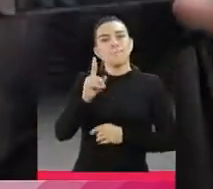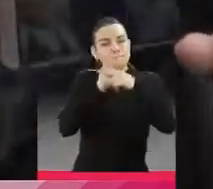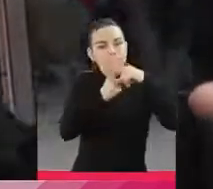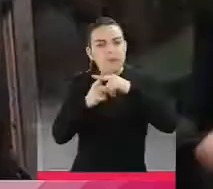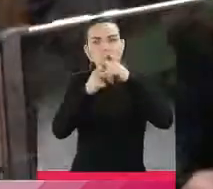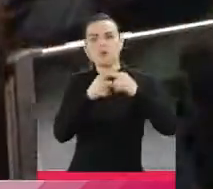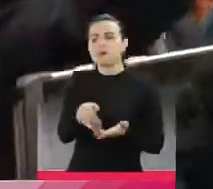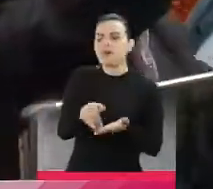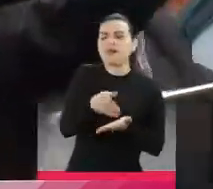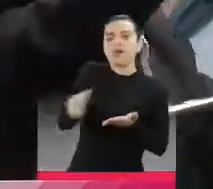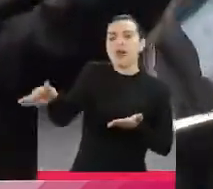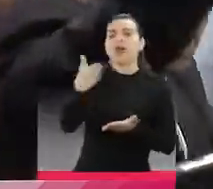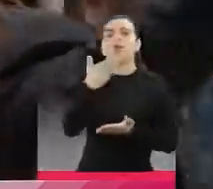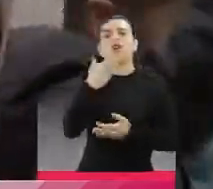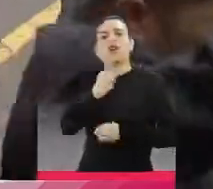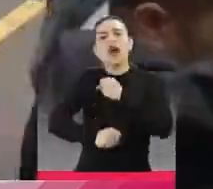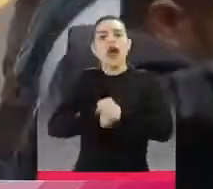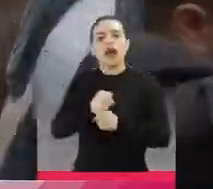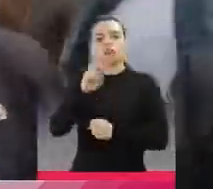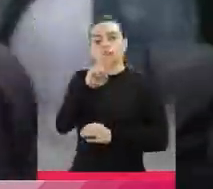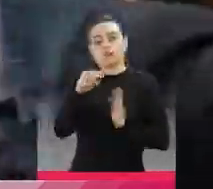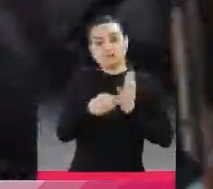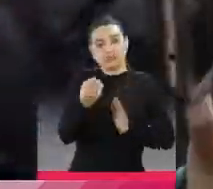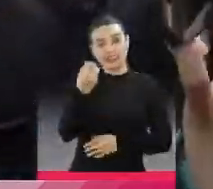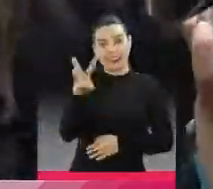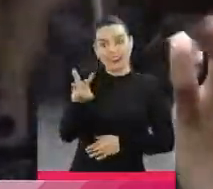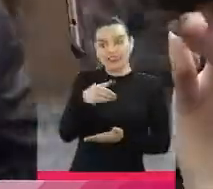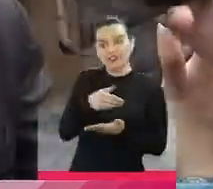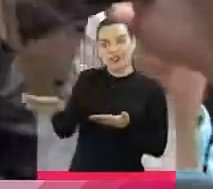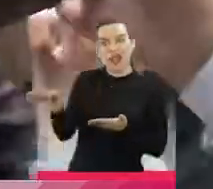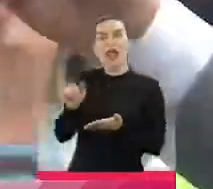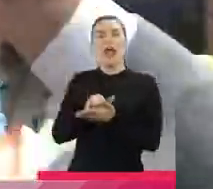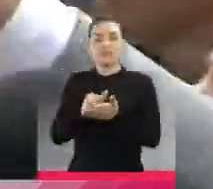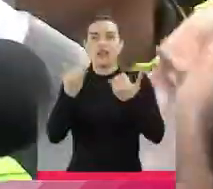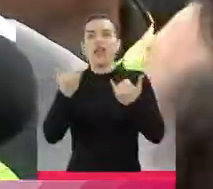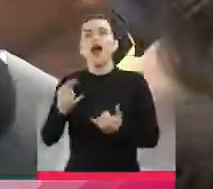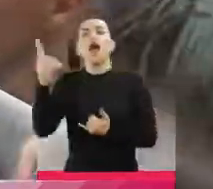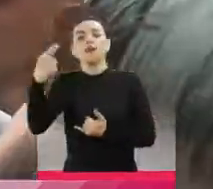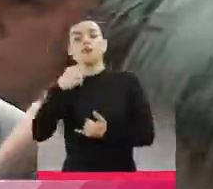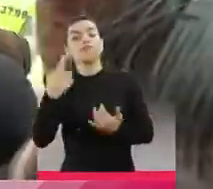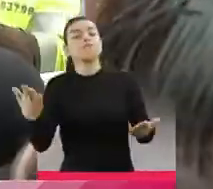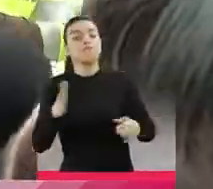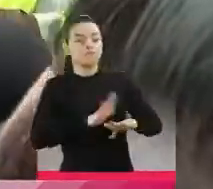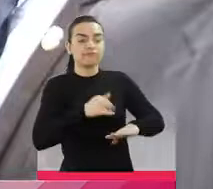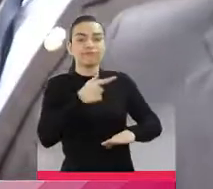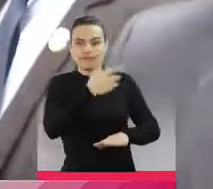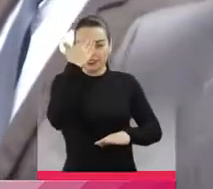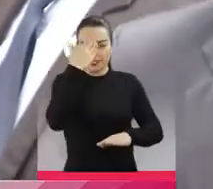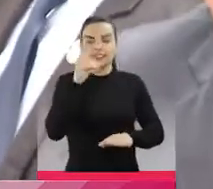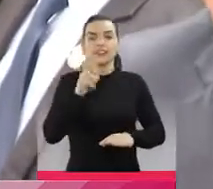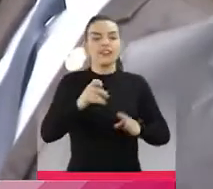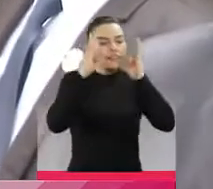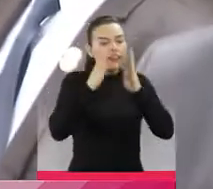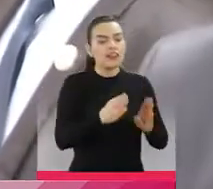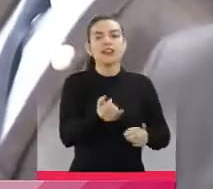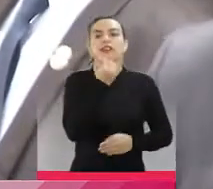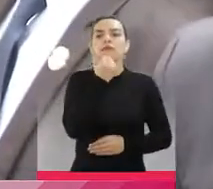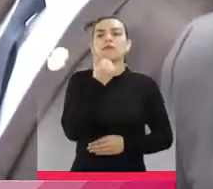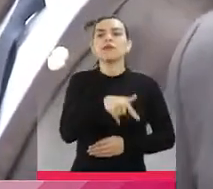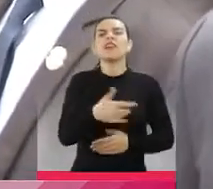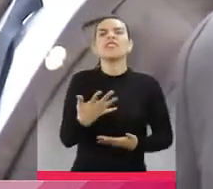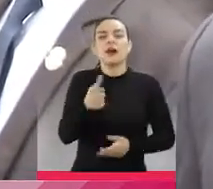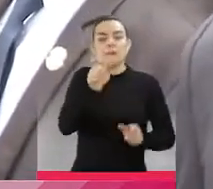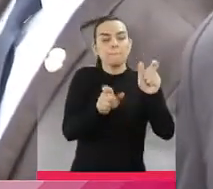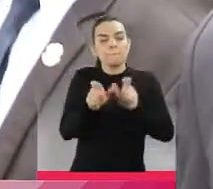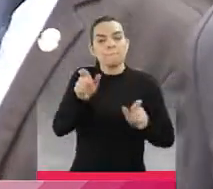el año 2013, ahora se deberá adelantar una reforma al ordenamiento jurídico en cuanto al juzgamiento de funcionarios por elección